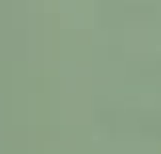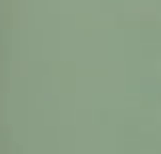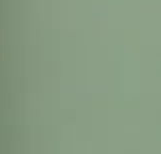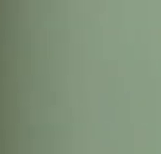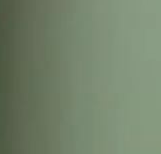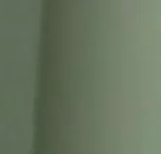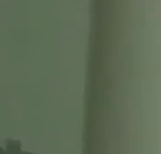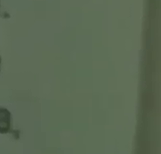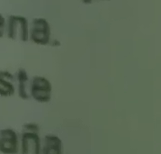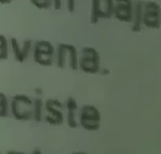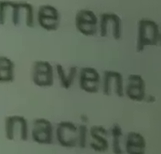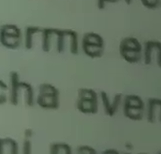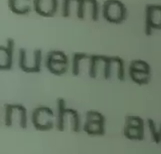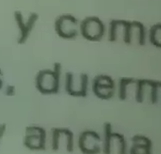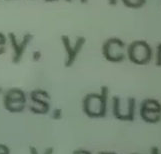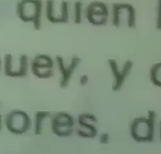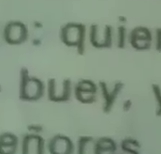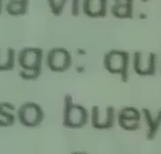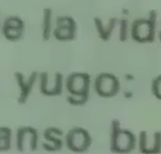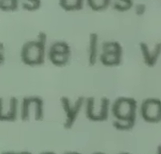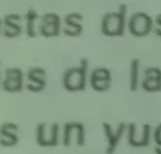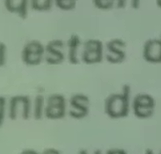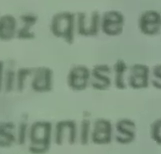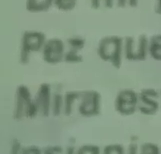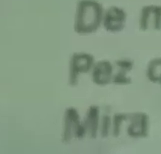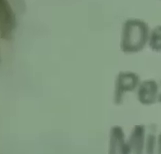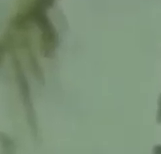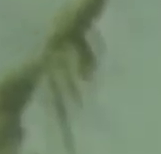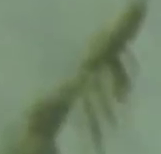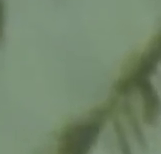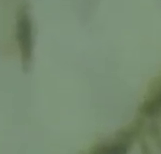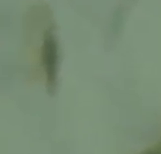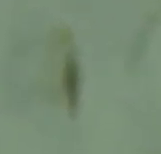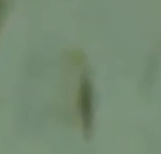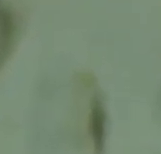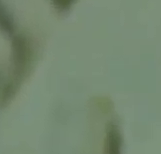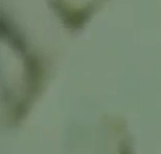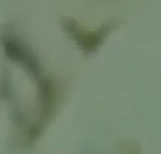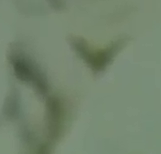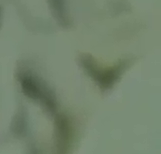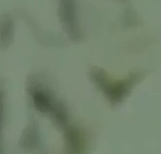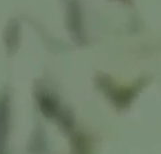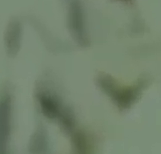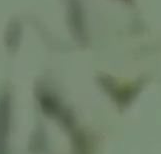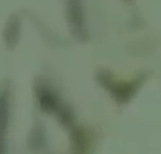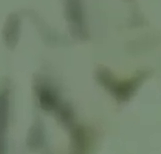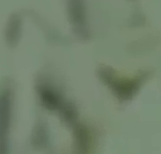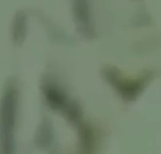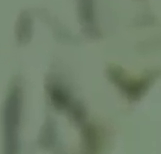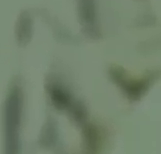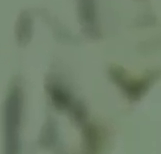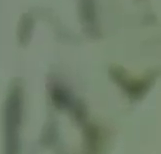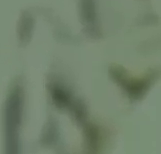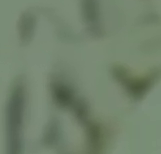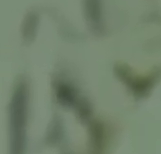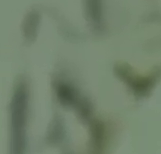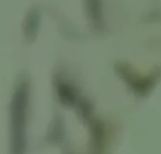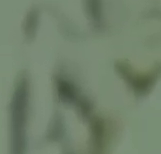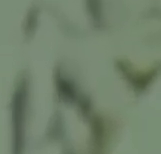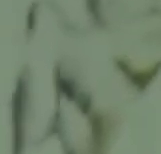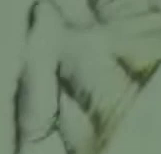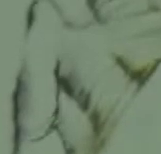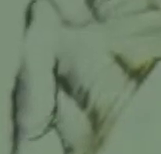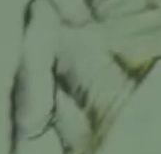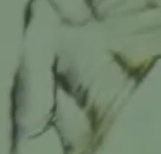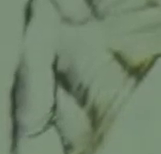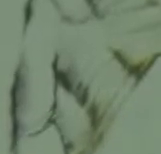su talento rebasó fronteras y siglos, y 42 años fue un tiempo muy breve para un hombre que tanto tenía que hacer y